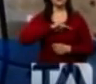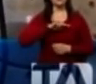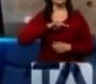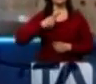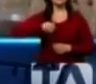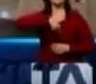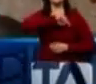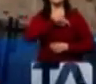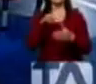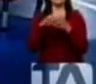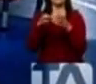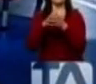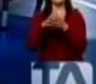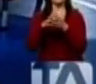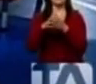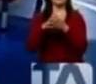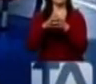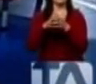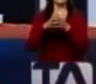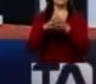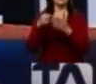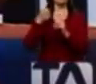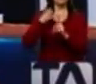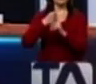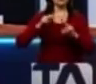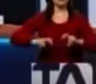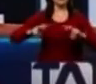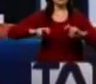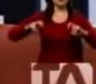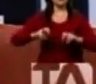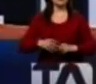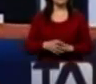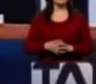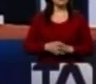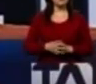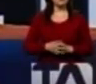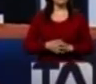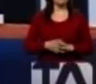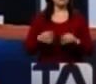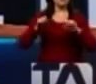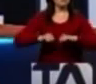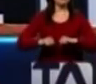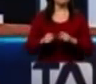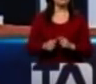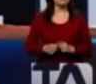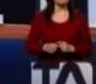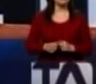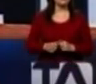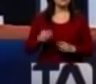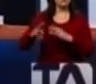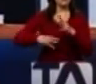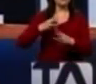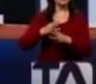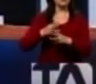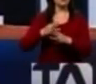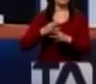y yo, estamos luchando por la investigación. Hacernos visibles, muy visibles, para que desde cualquier parte del mundo pongas